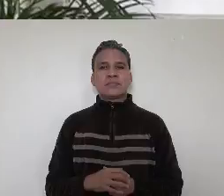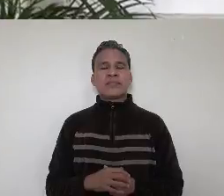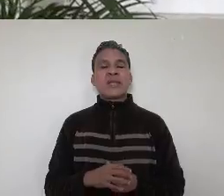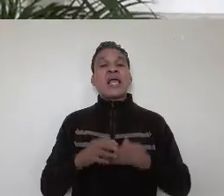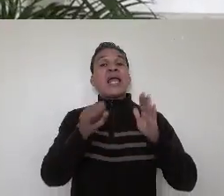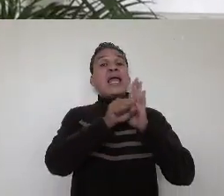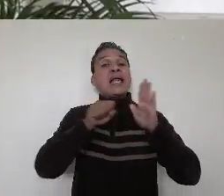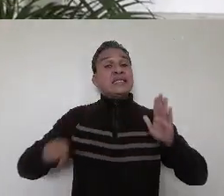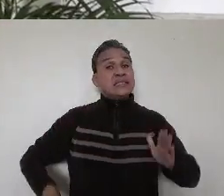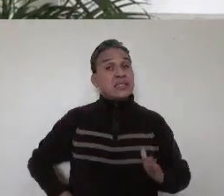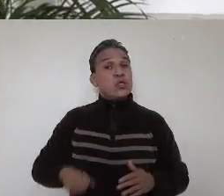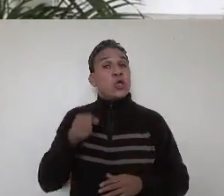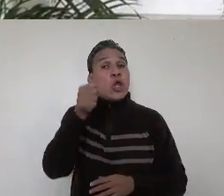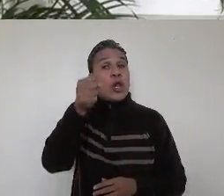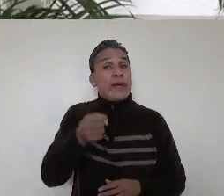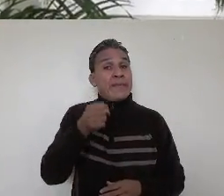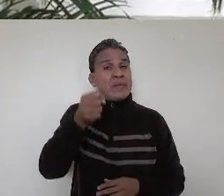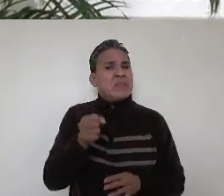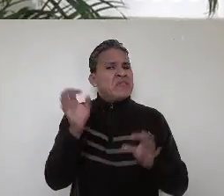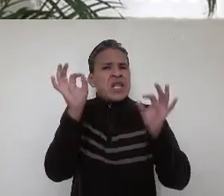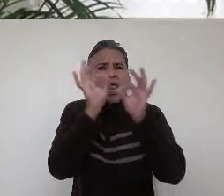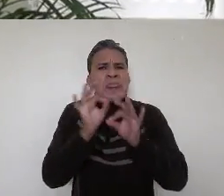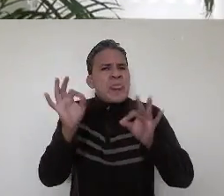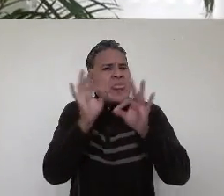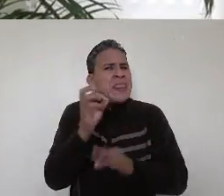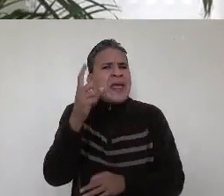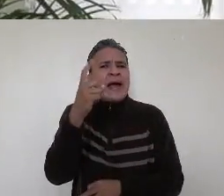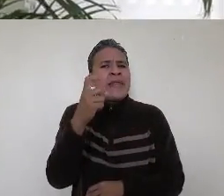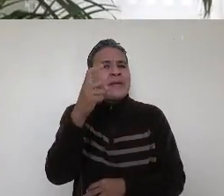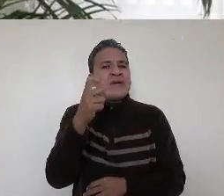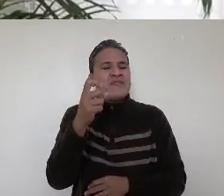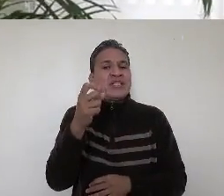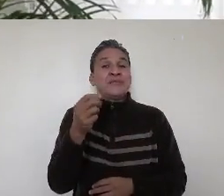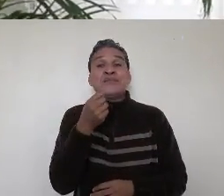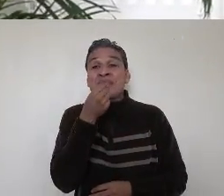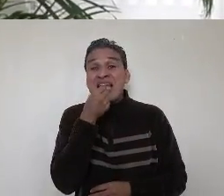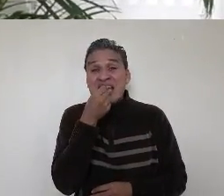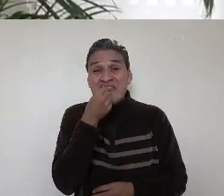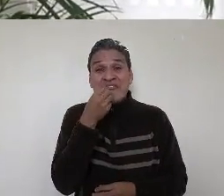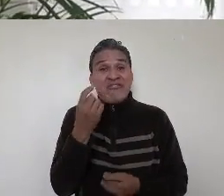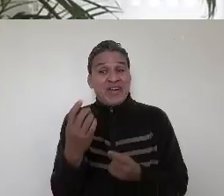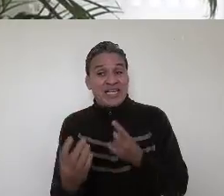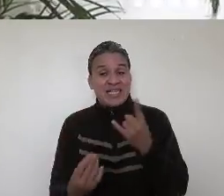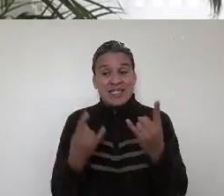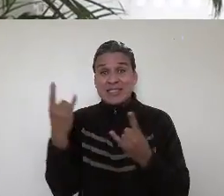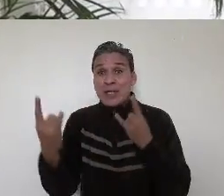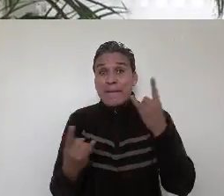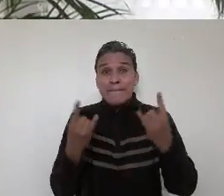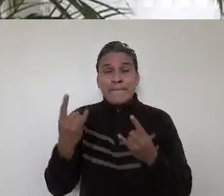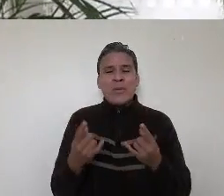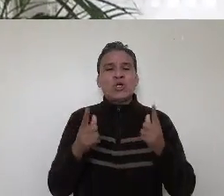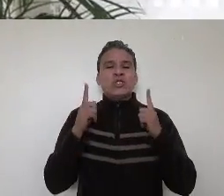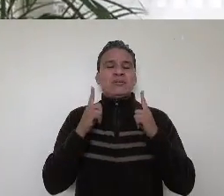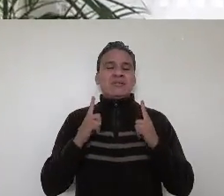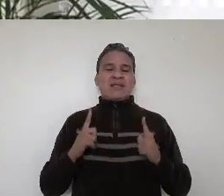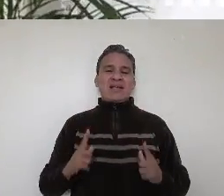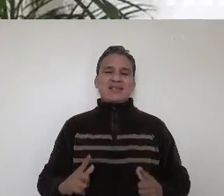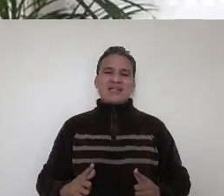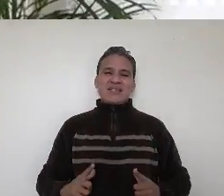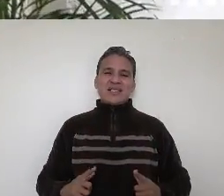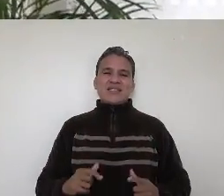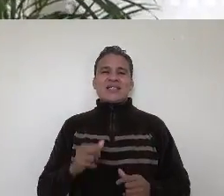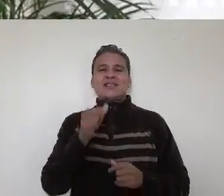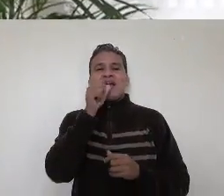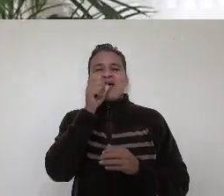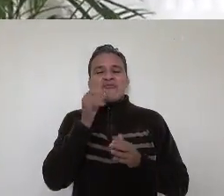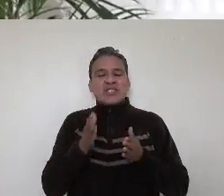El Señor es mi pastor, nada me falta. En verdes praderas me hace reposar y hacia fuentes tranquilas